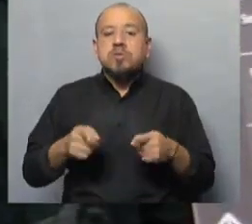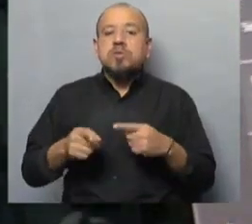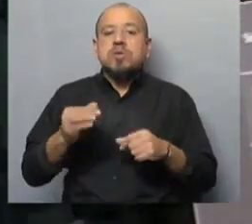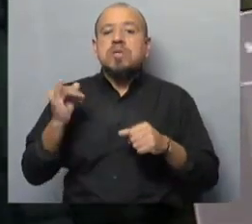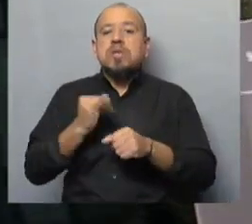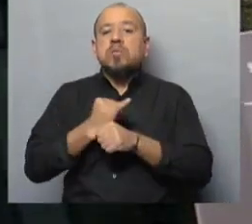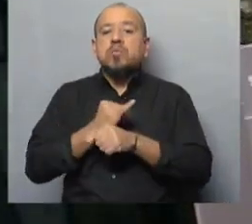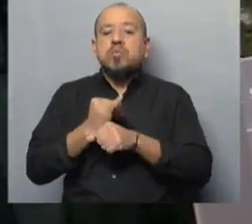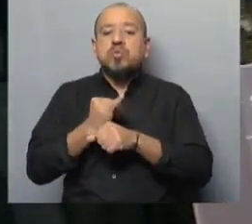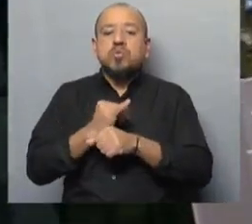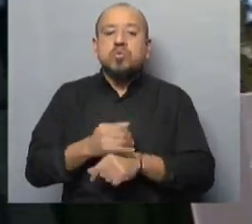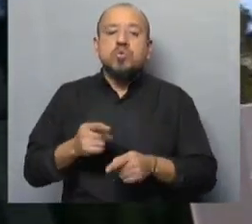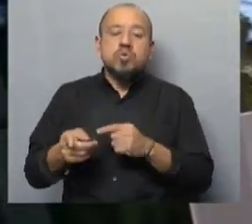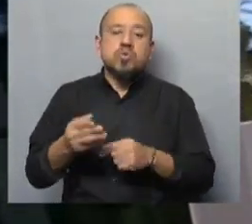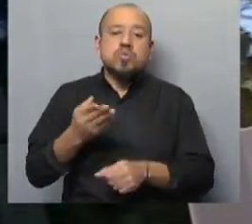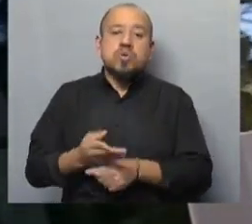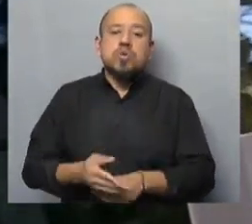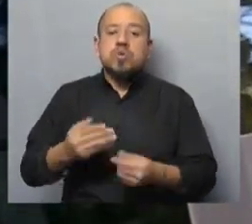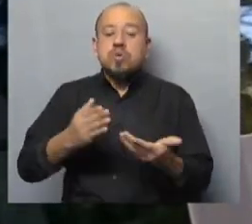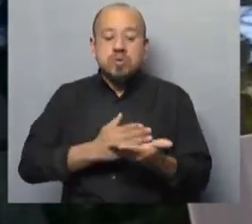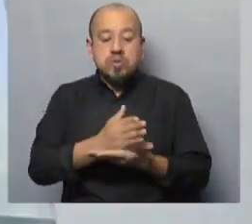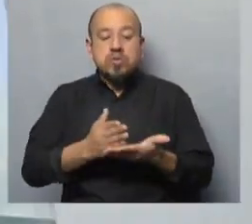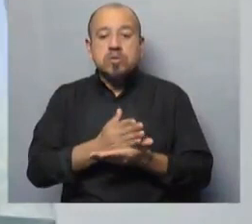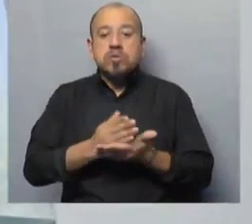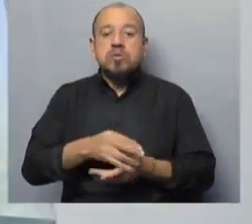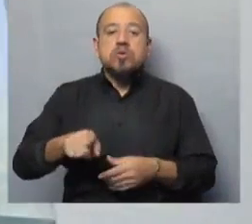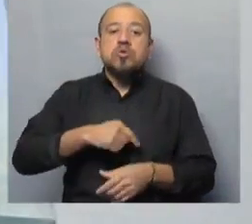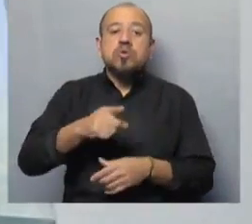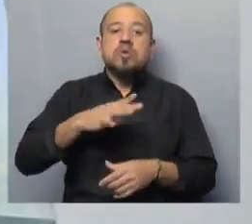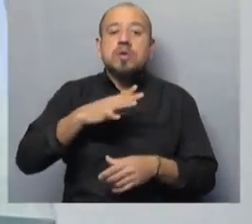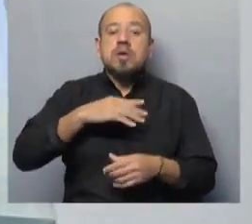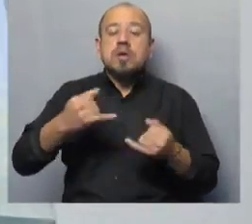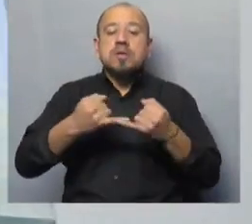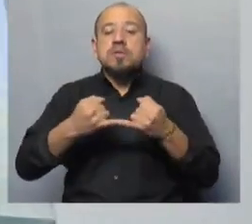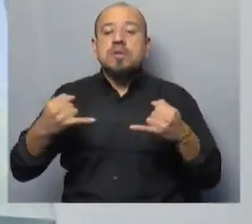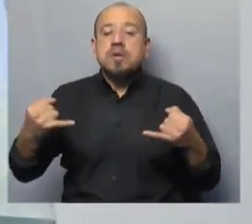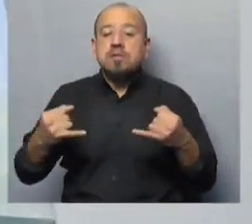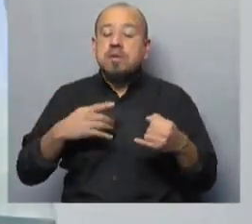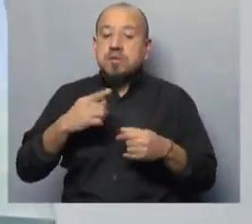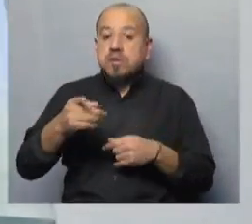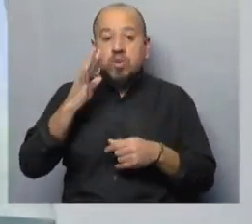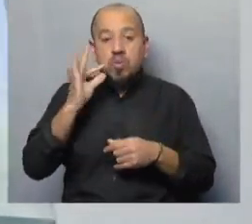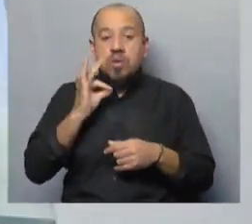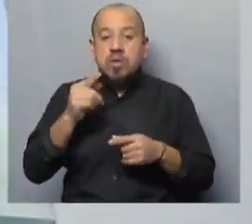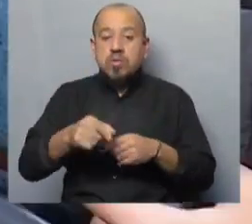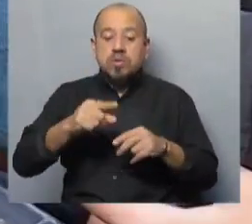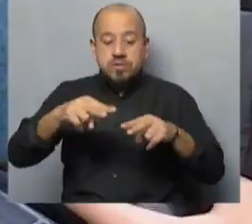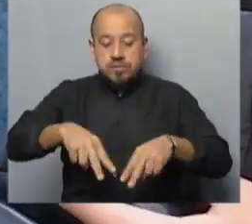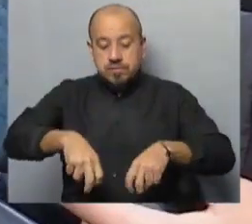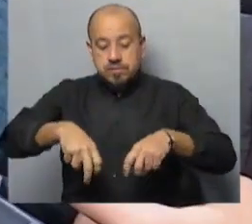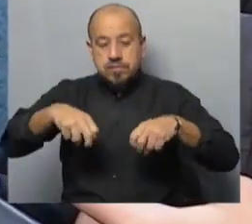solicitó acceder a los planos del lugar para saber dónde están esos cables y extremar los cuidados de la excavación